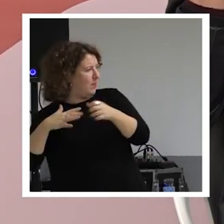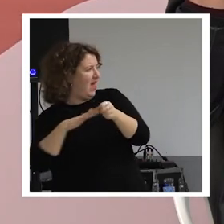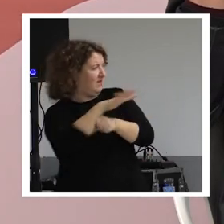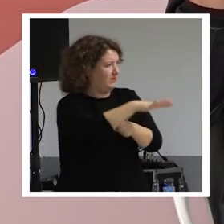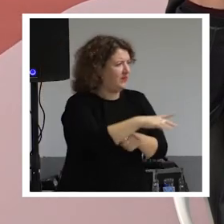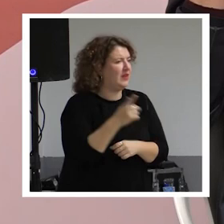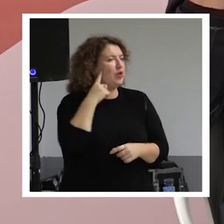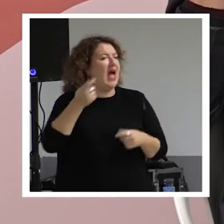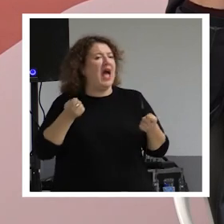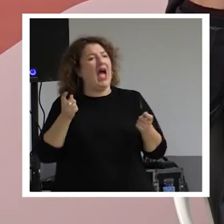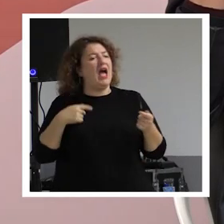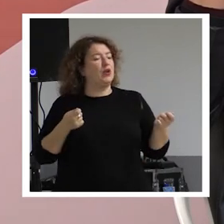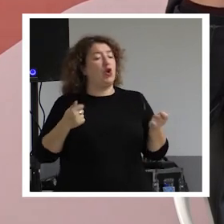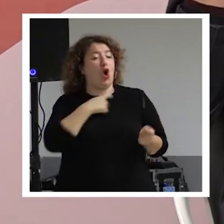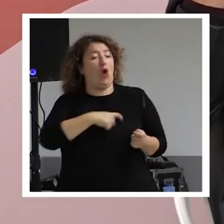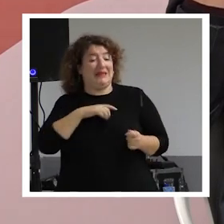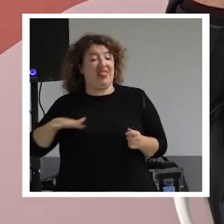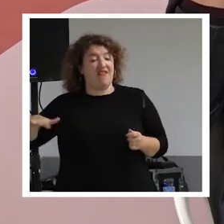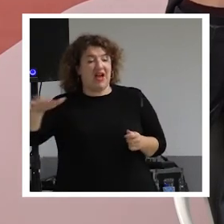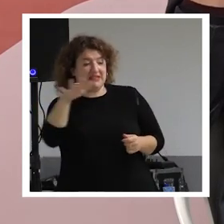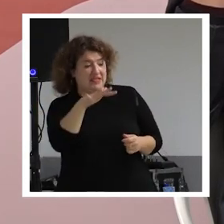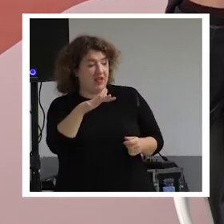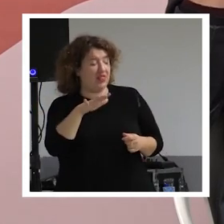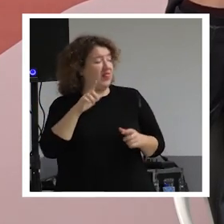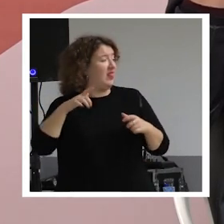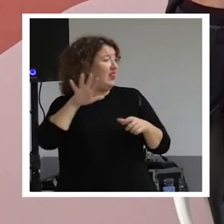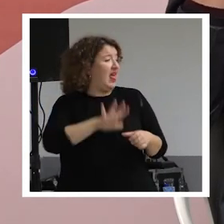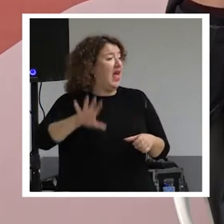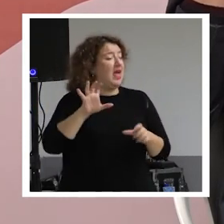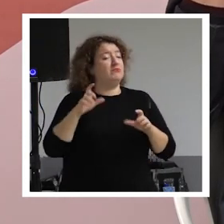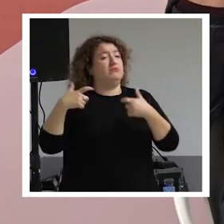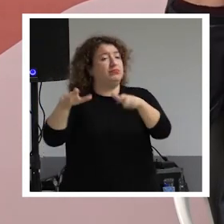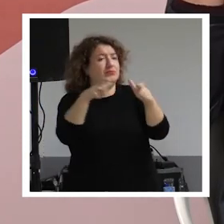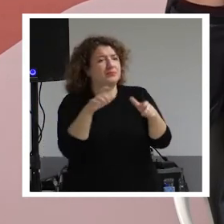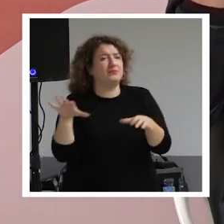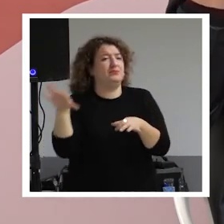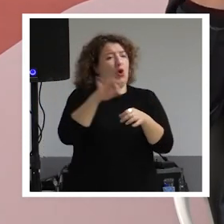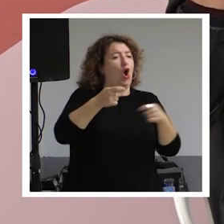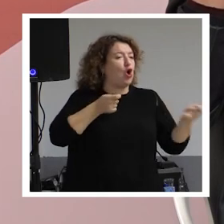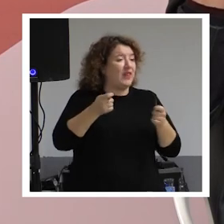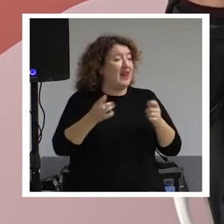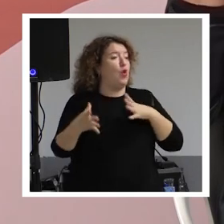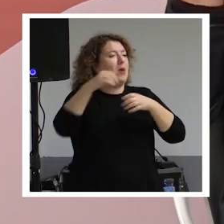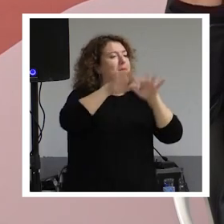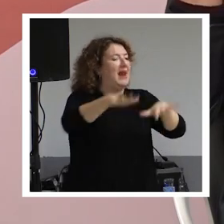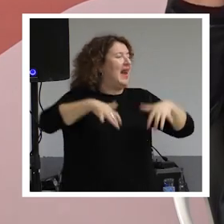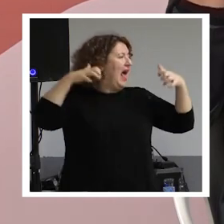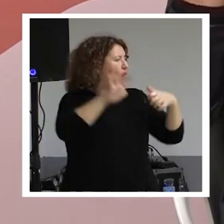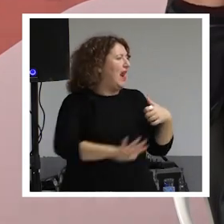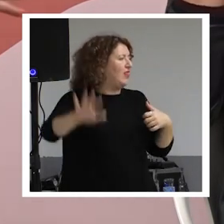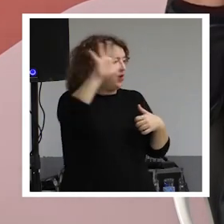este generar mecanismos para influir en las decisiones del partido o sea creo